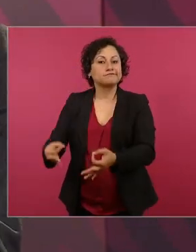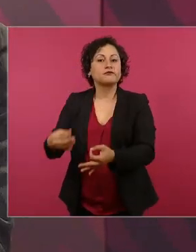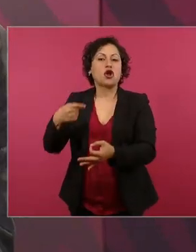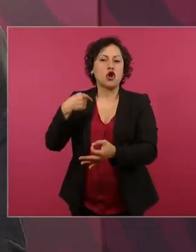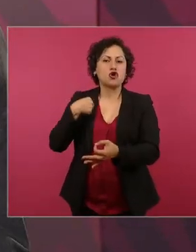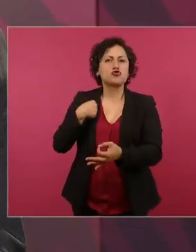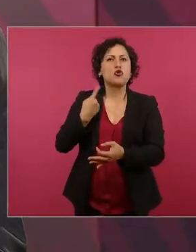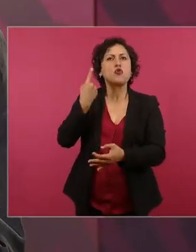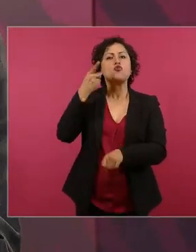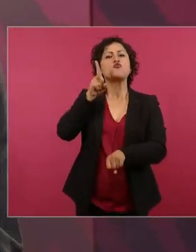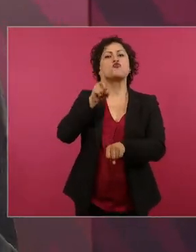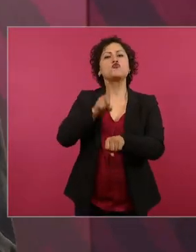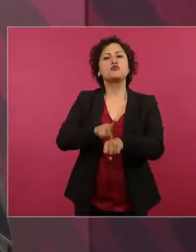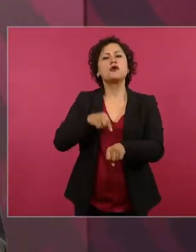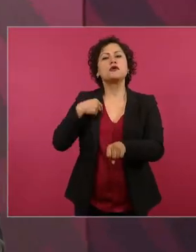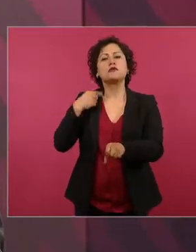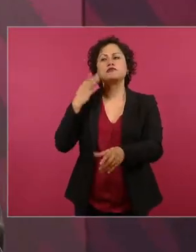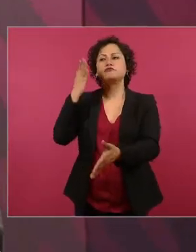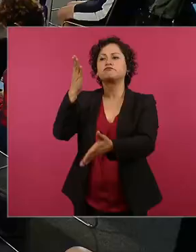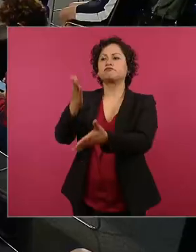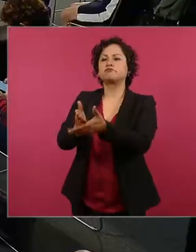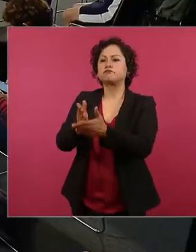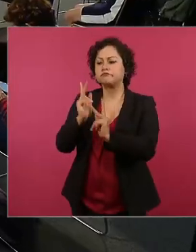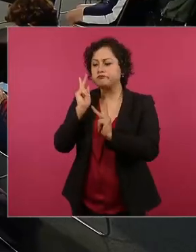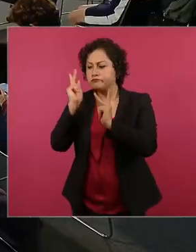Me leyeron un escrito